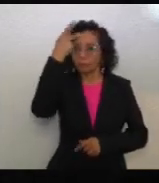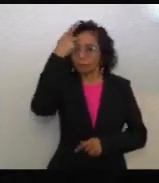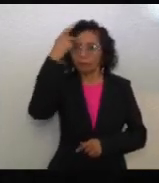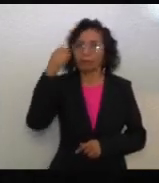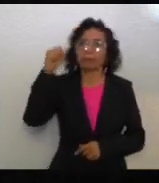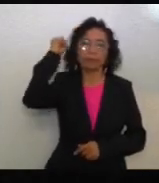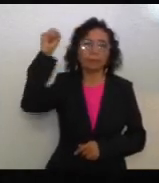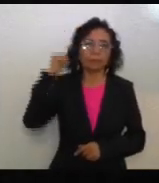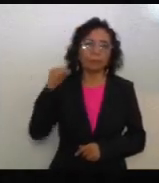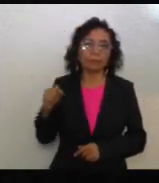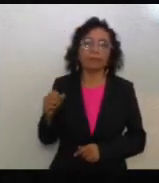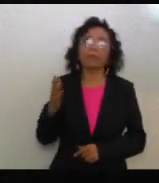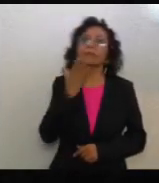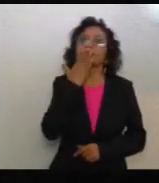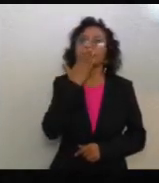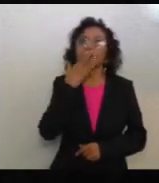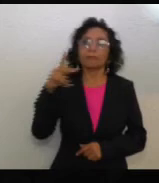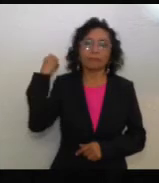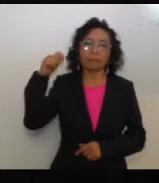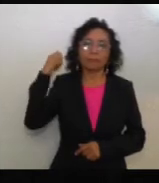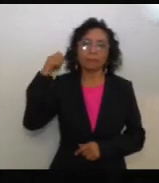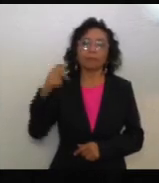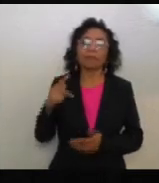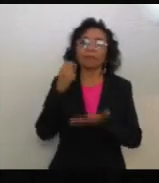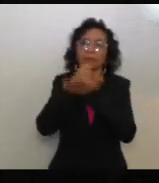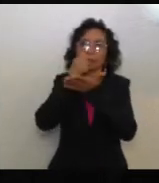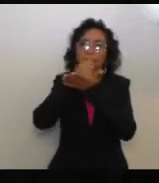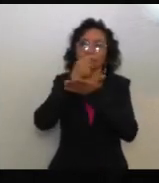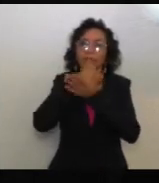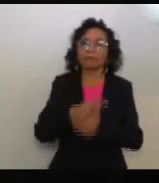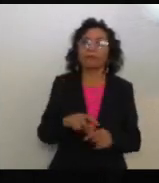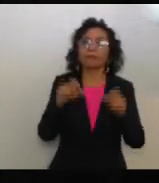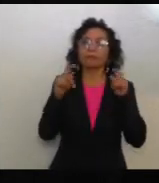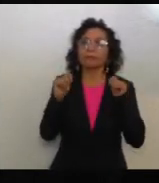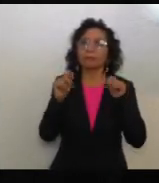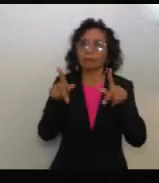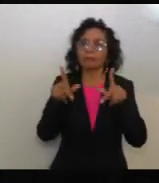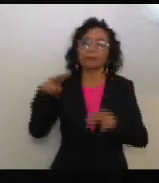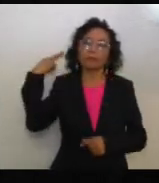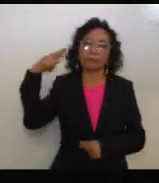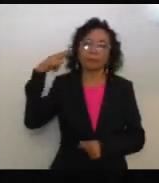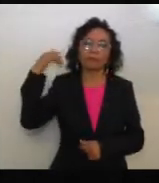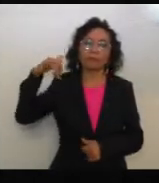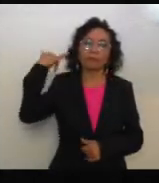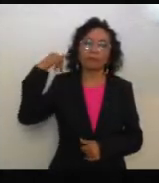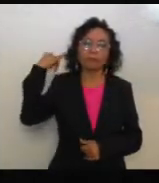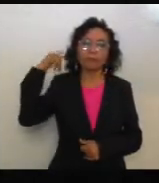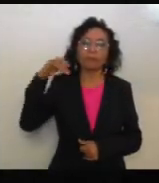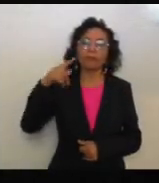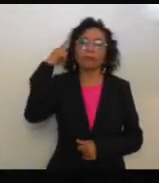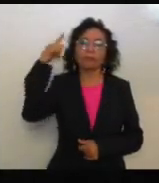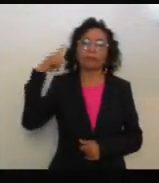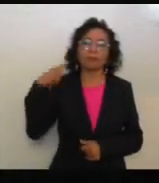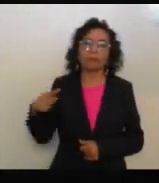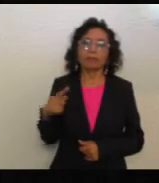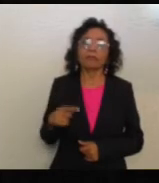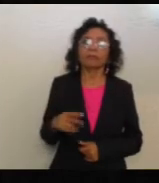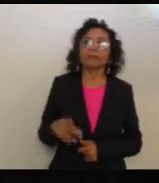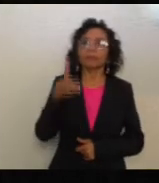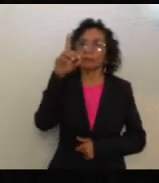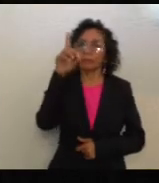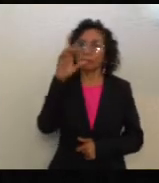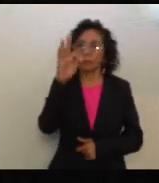Sinaloa, Sonora, Tabasco, Tamaulipas, Tlaxcala, Veracruz, Yucatán, Zacatecas y el Distrito